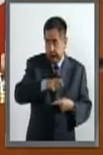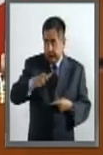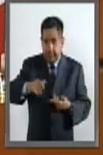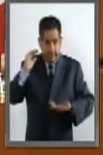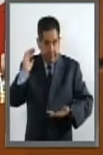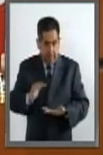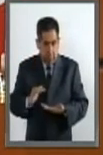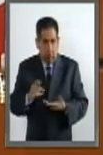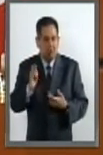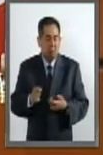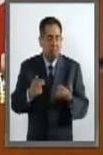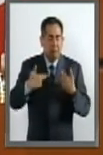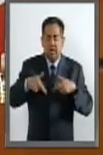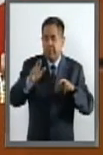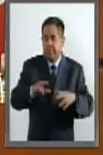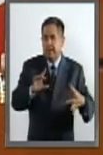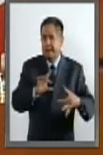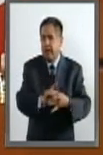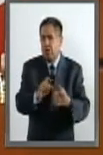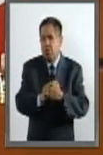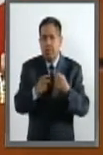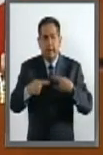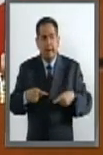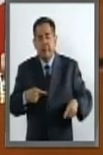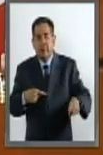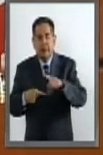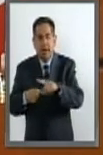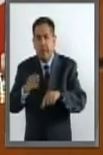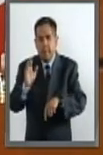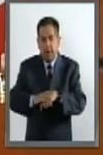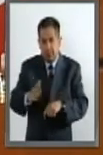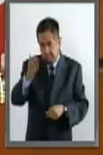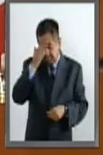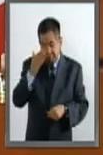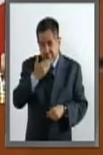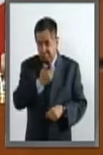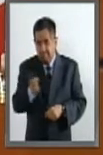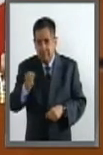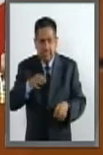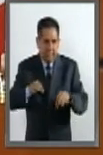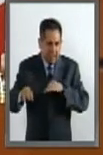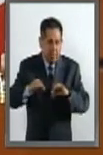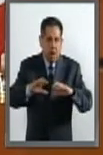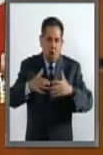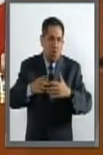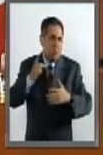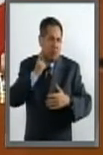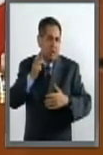representatividad de la ciudadanía, incrementar la eficiencia de los trabajos legislativos,